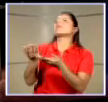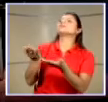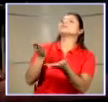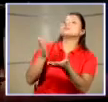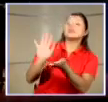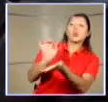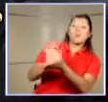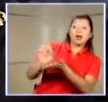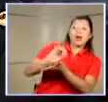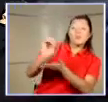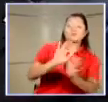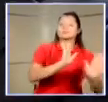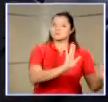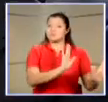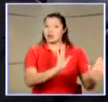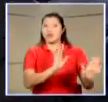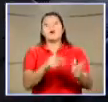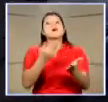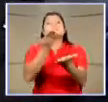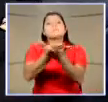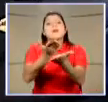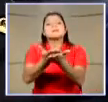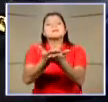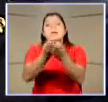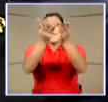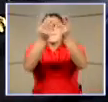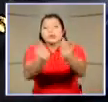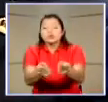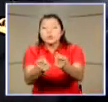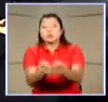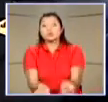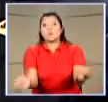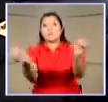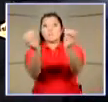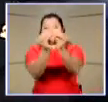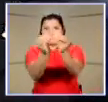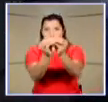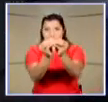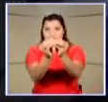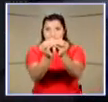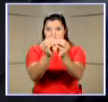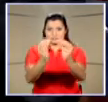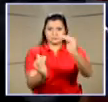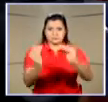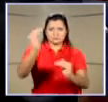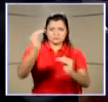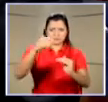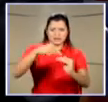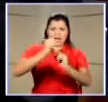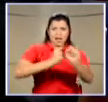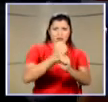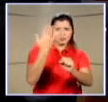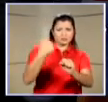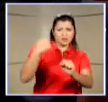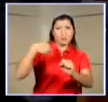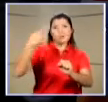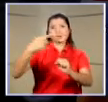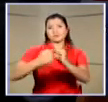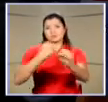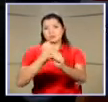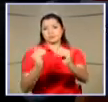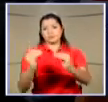El presentar un presupuesto muchísimo más grande que el gasto del año pasado en una economía que no